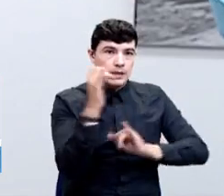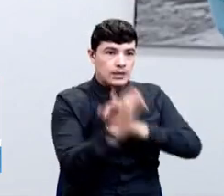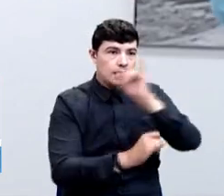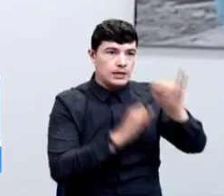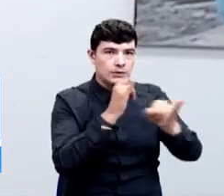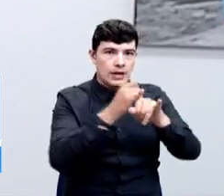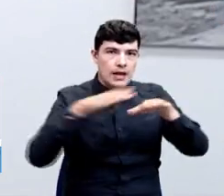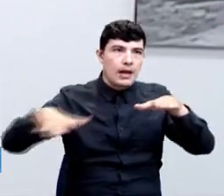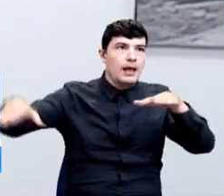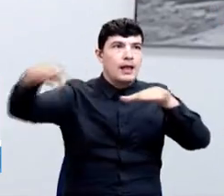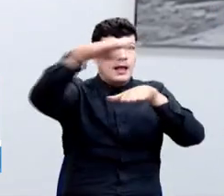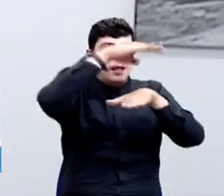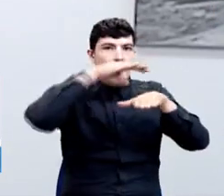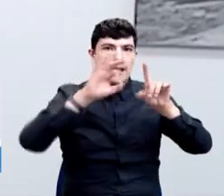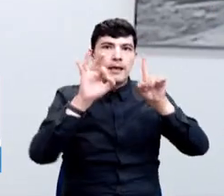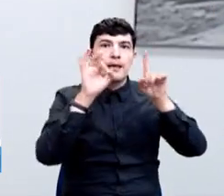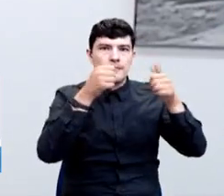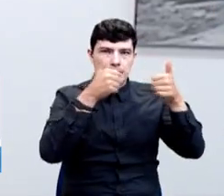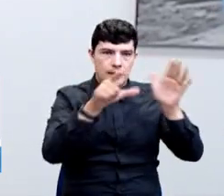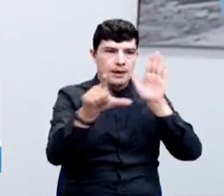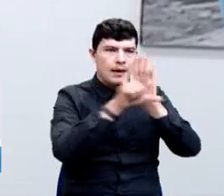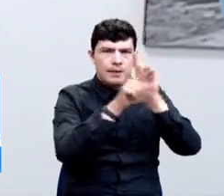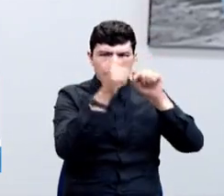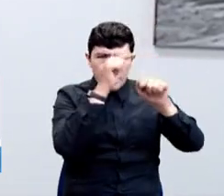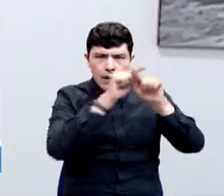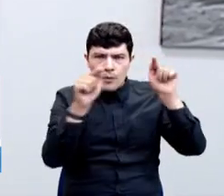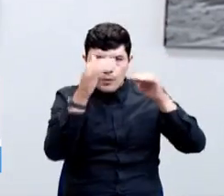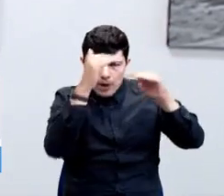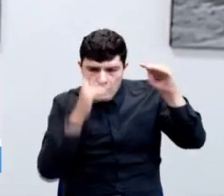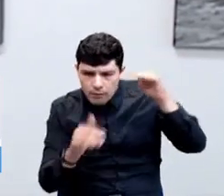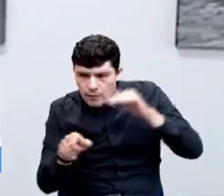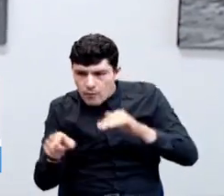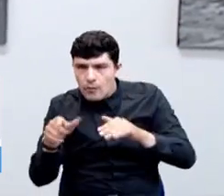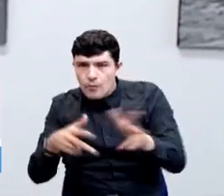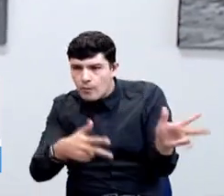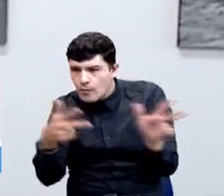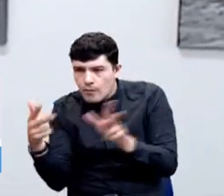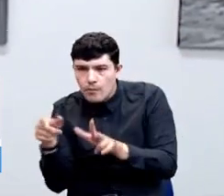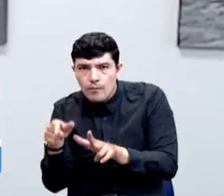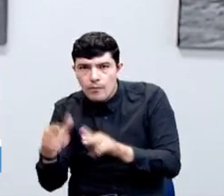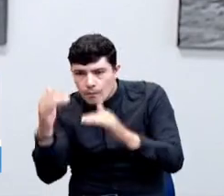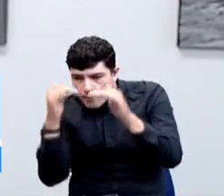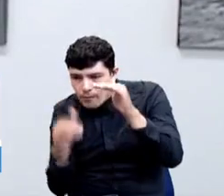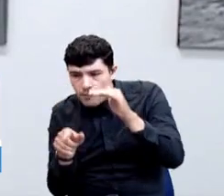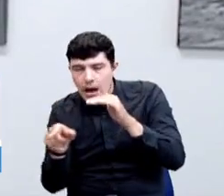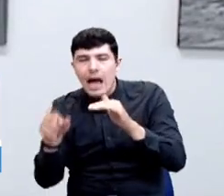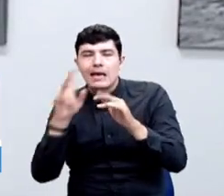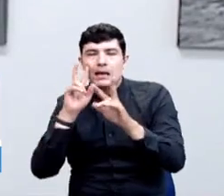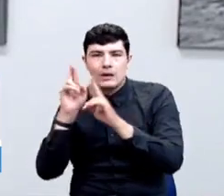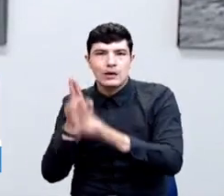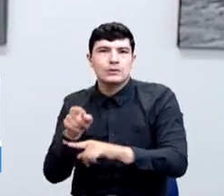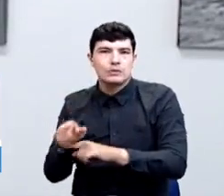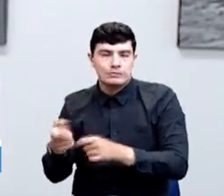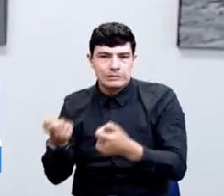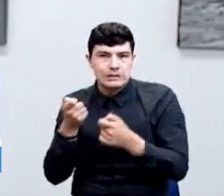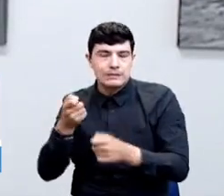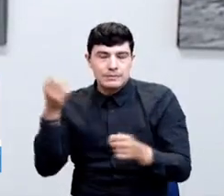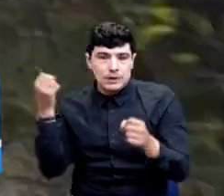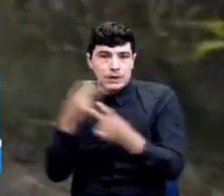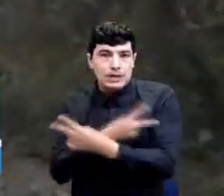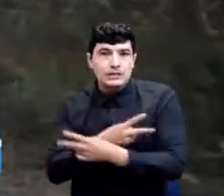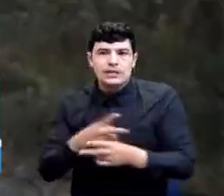aumentaron los grupos al margen de la ley en esa en esta zona sino el control territorial poblacional social